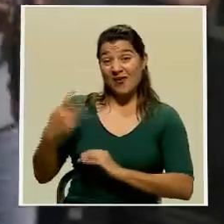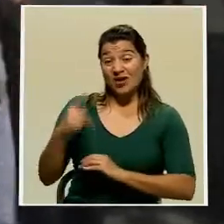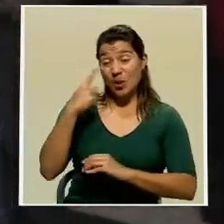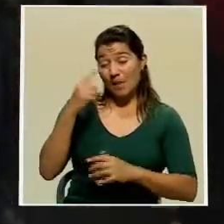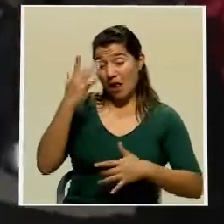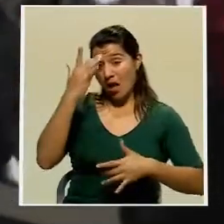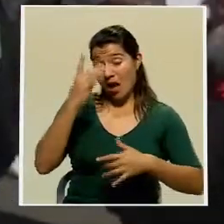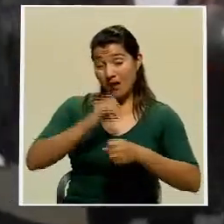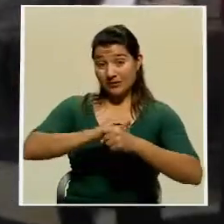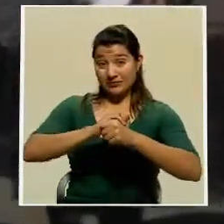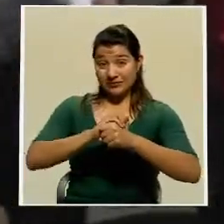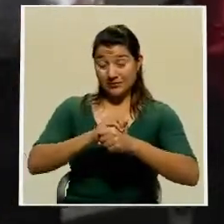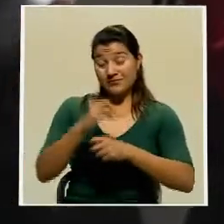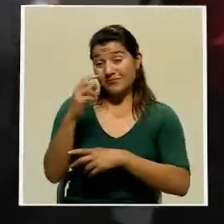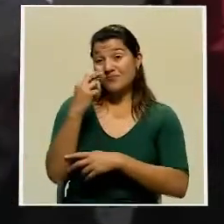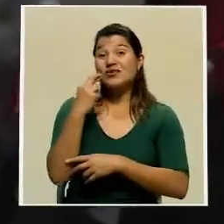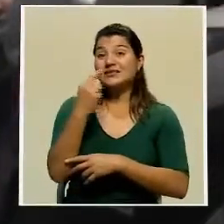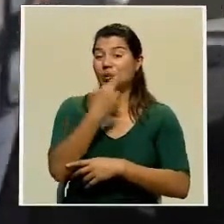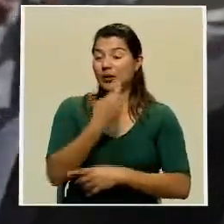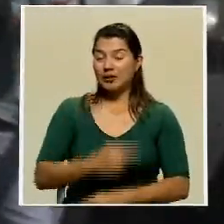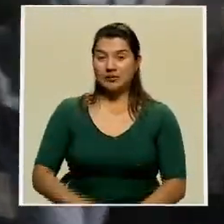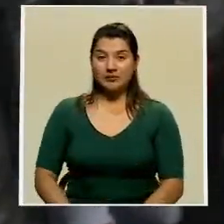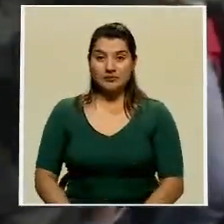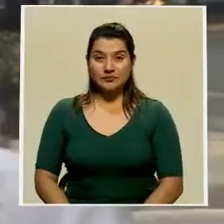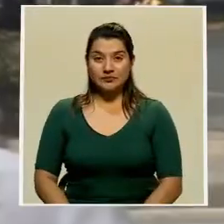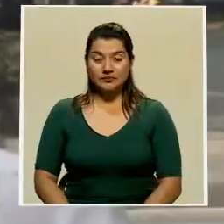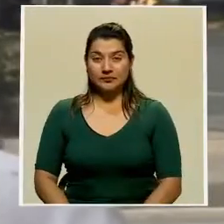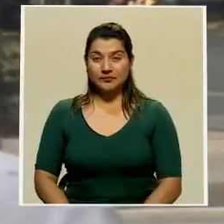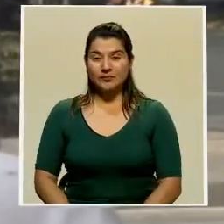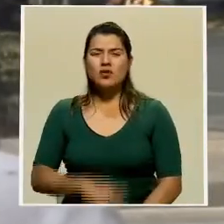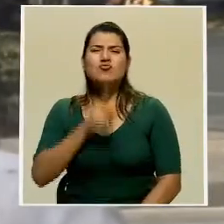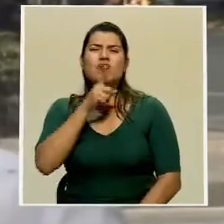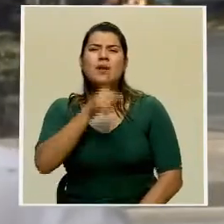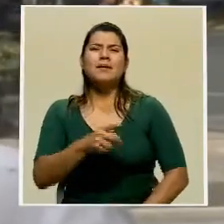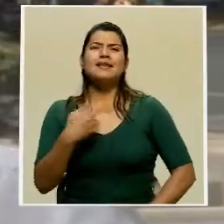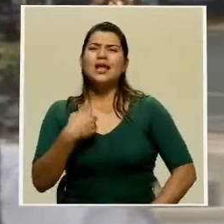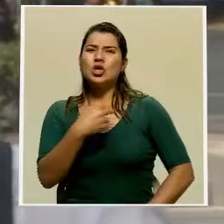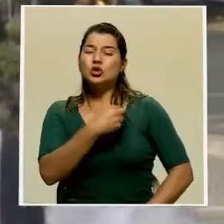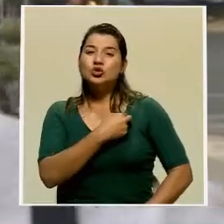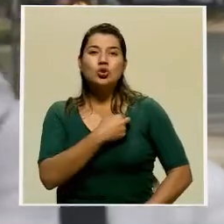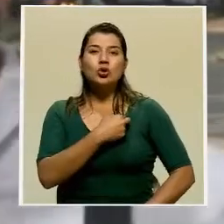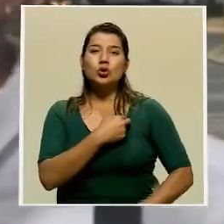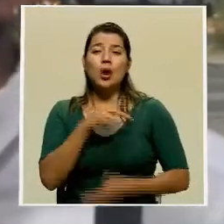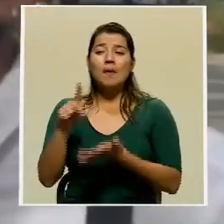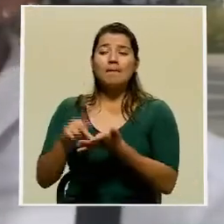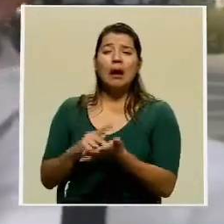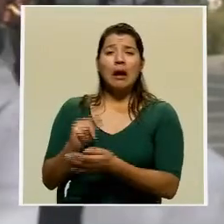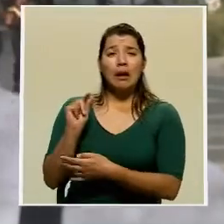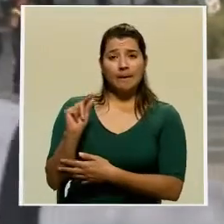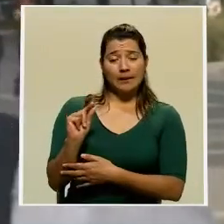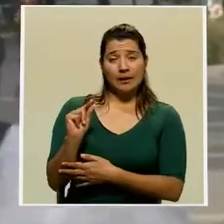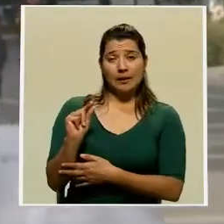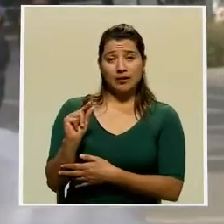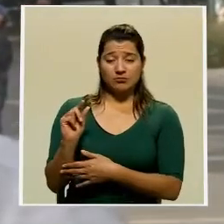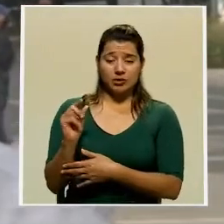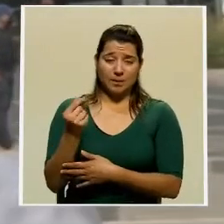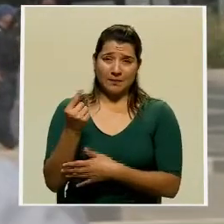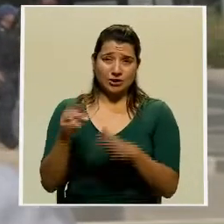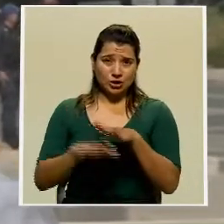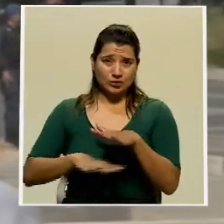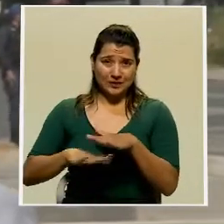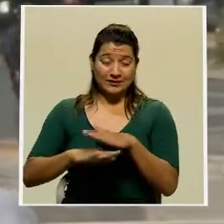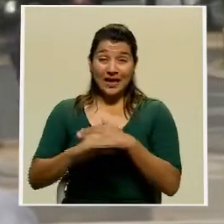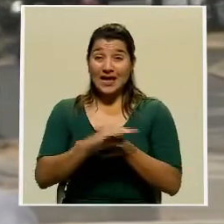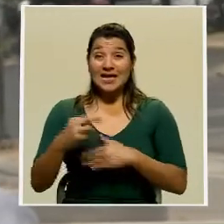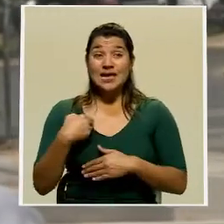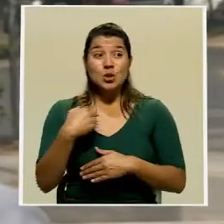según Canirac, el gremio que los representa. La verdad, nosotros ganamos el sueldo mínimo y pues nuestra gran